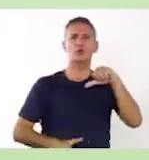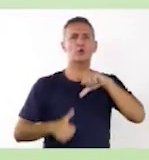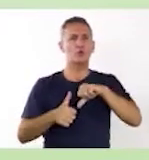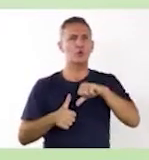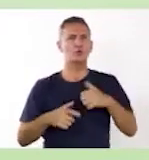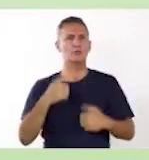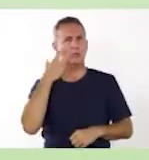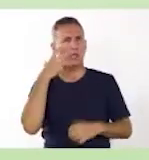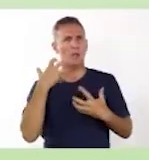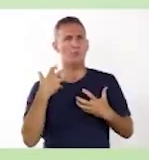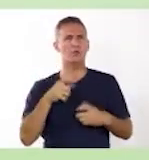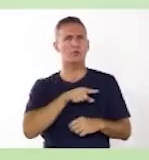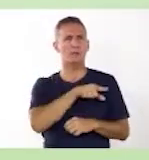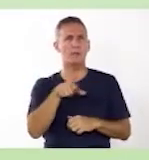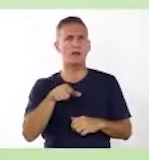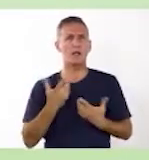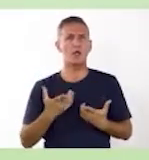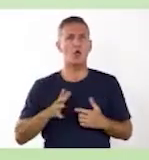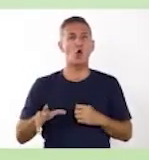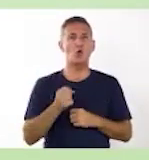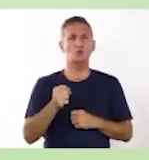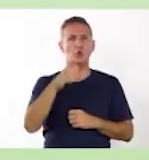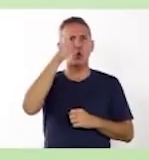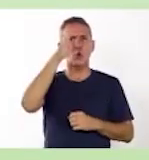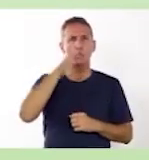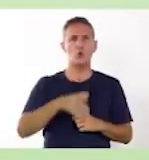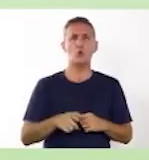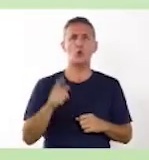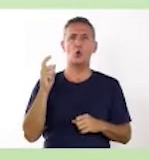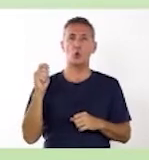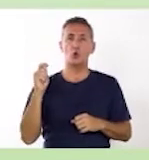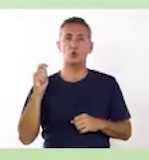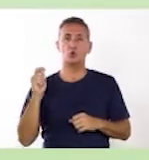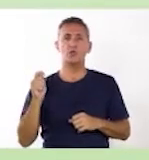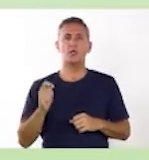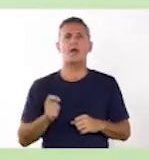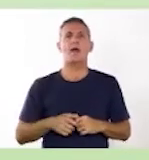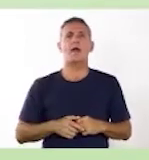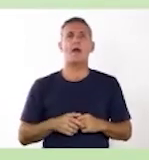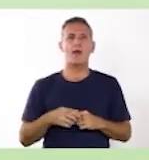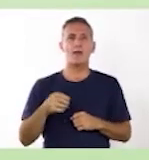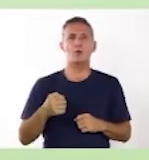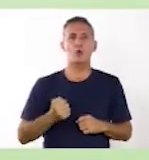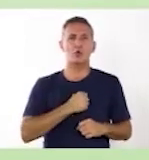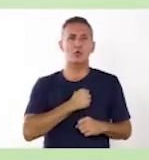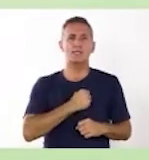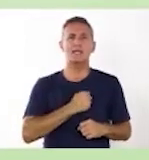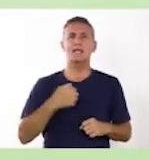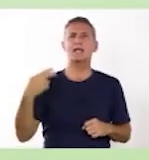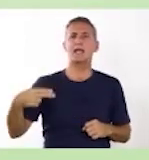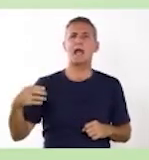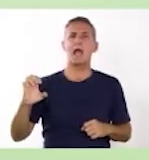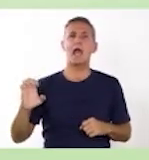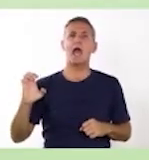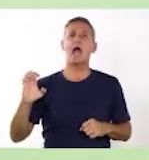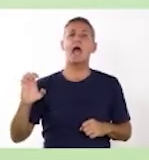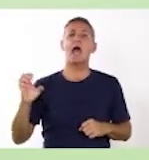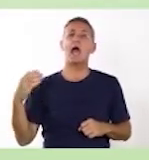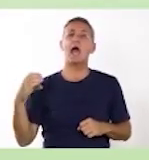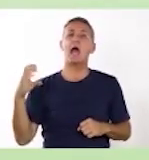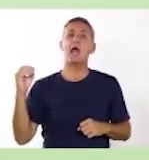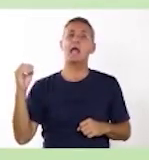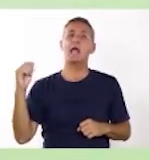eso es importante para ellos. Además, todos los troyanos están contando con Héctor, porque